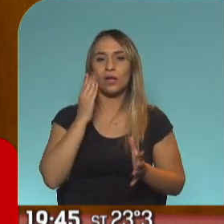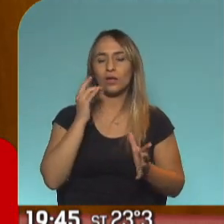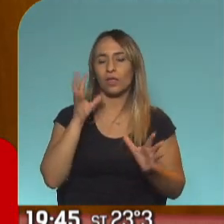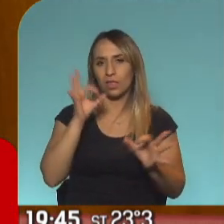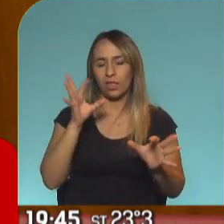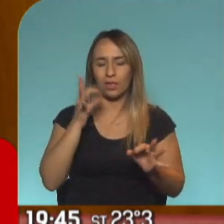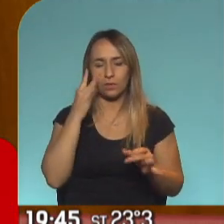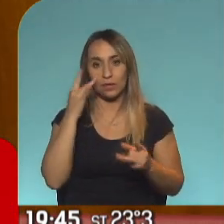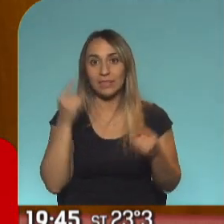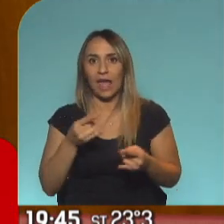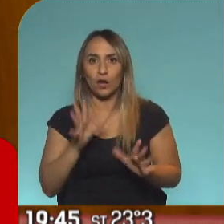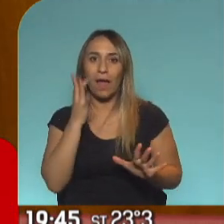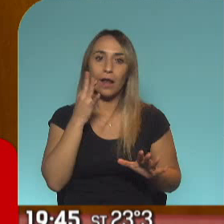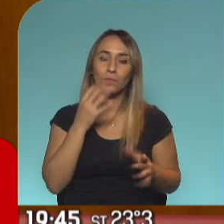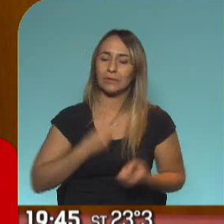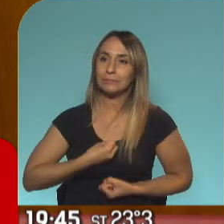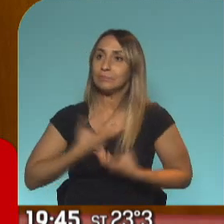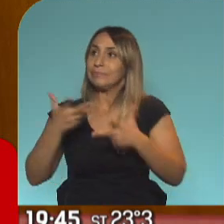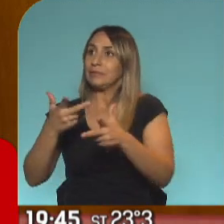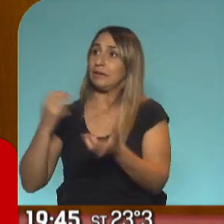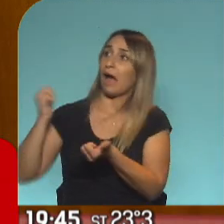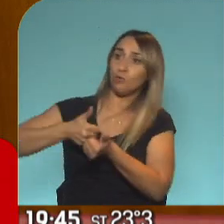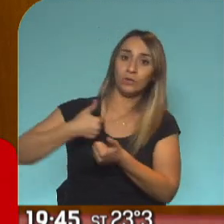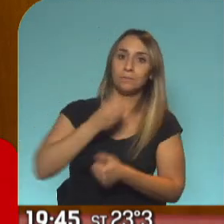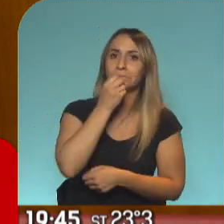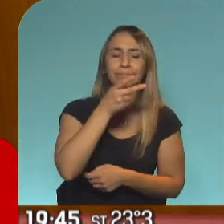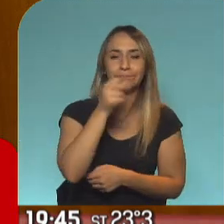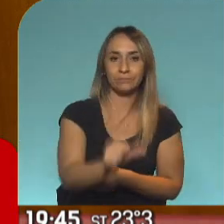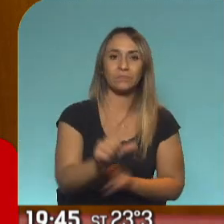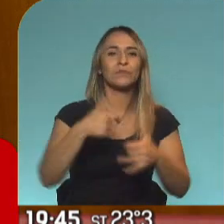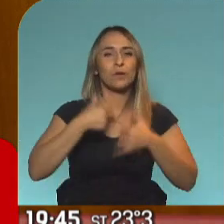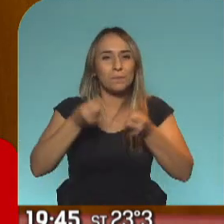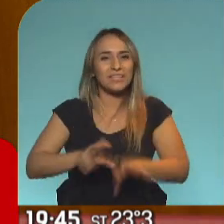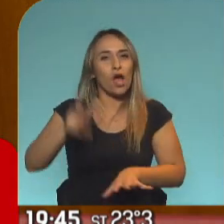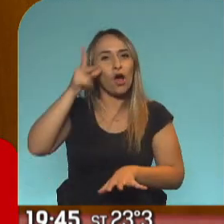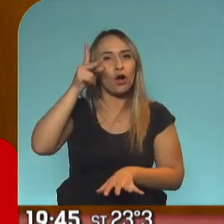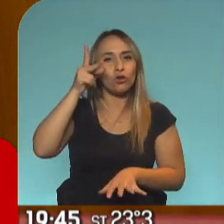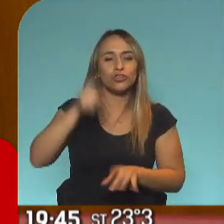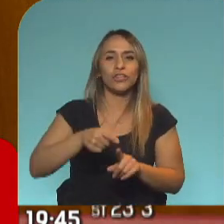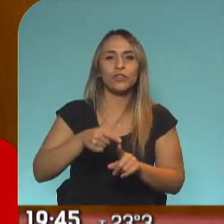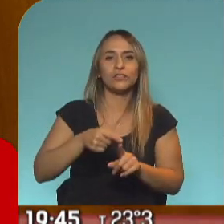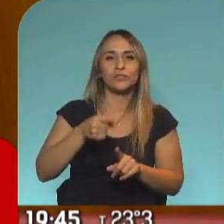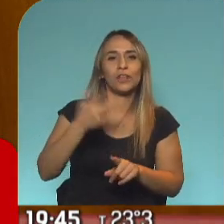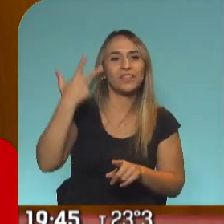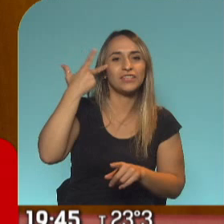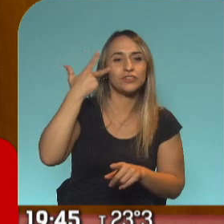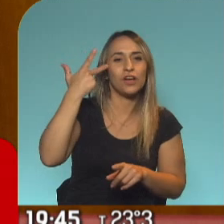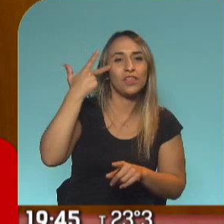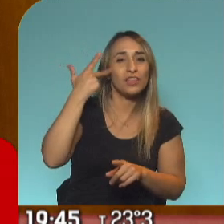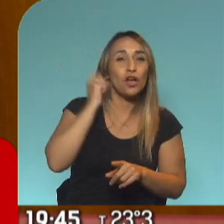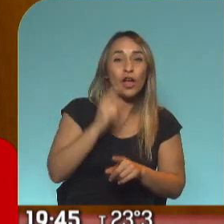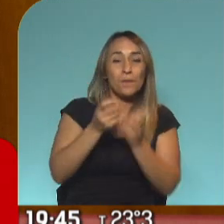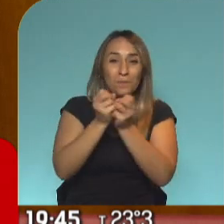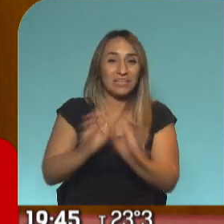abusada. De hecho, desde los 12 años que empecé a hacer terapia, tampoco salió a la luz, y solamente recién